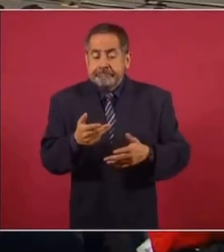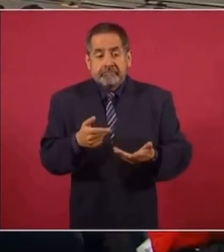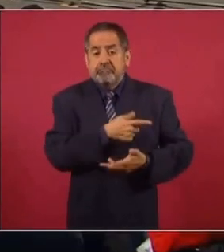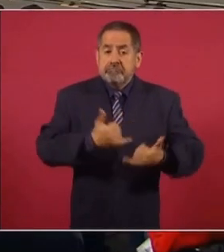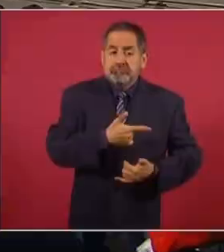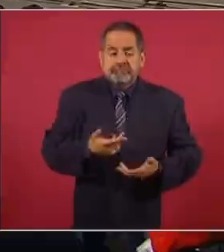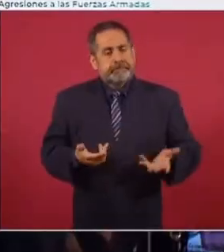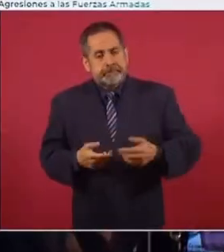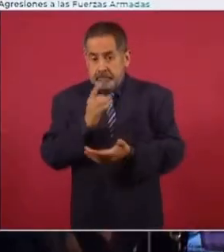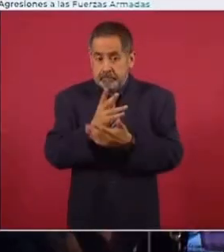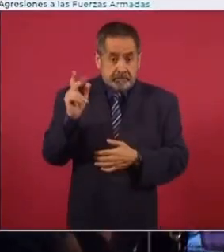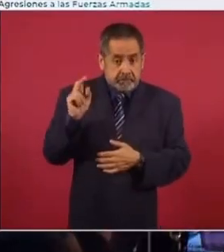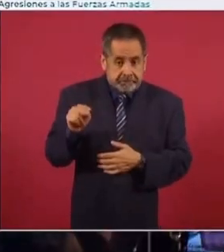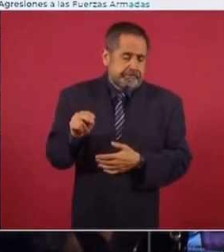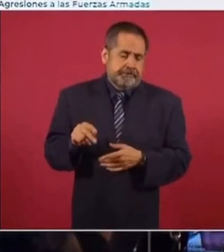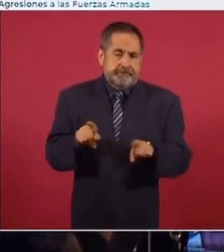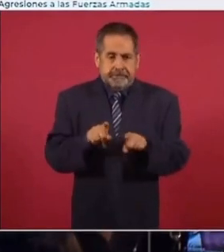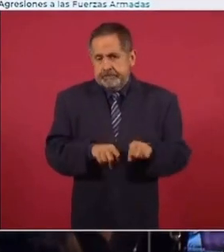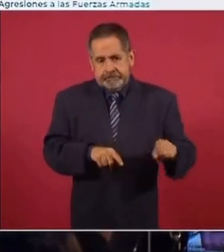Claro, no solo son los panistas,